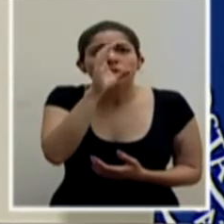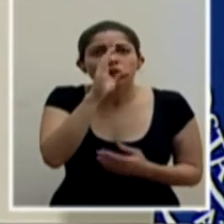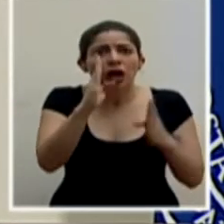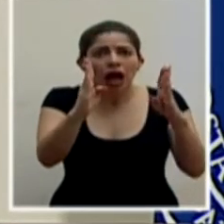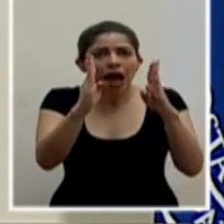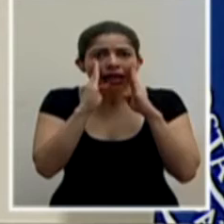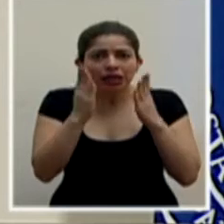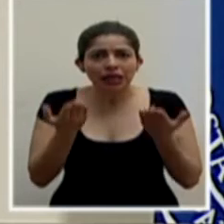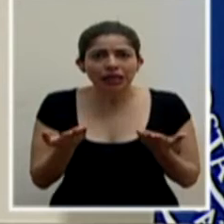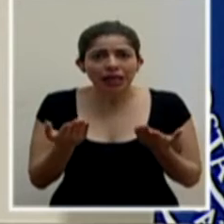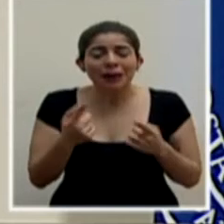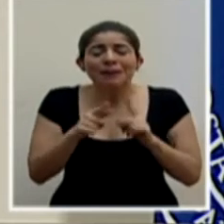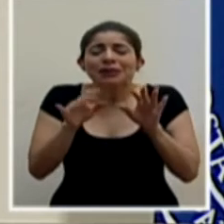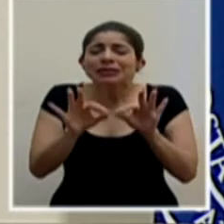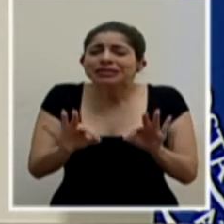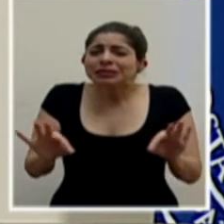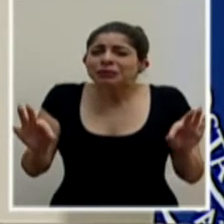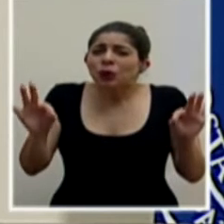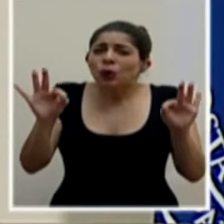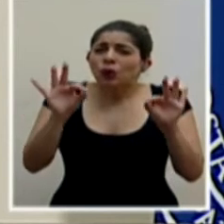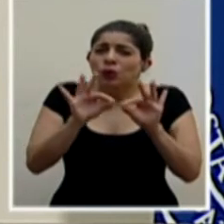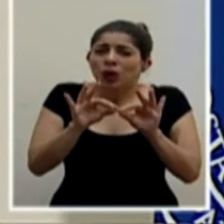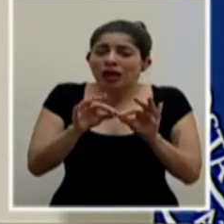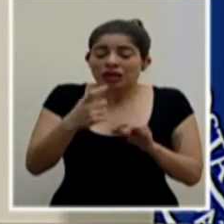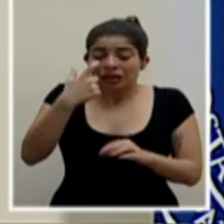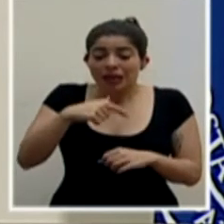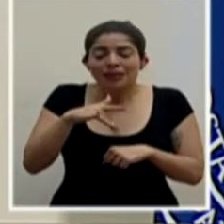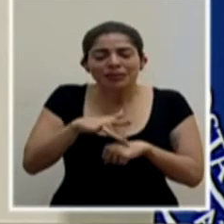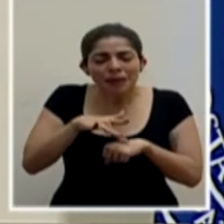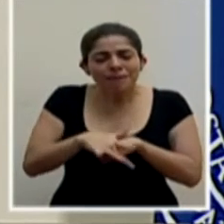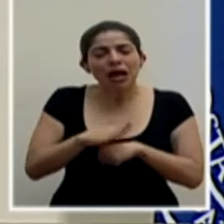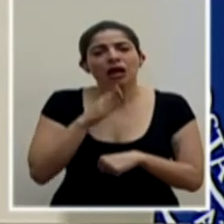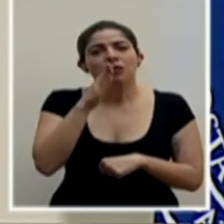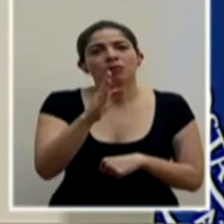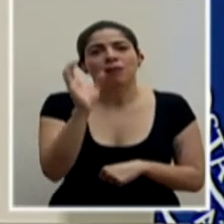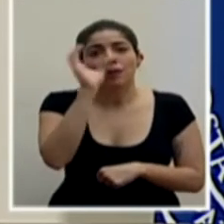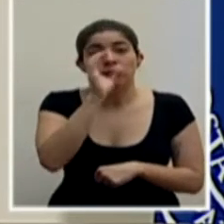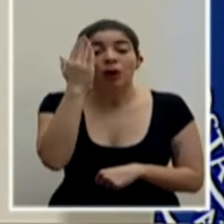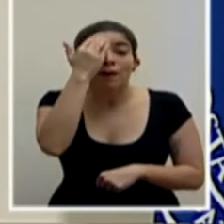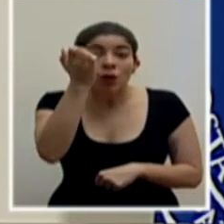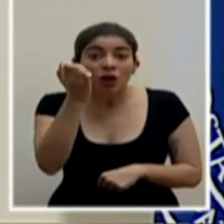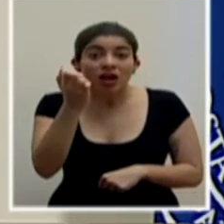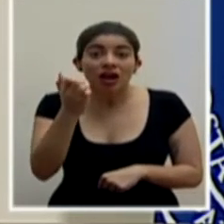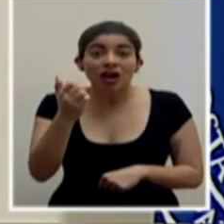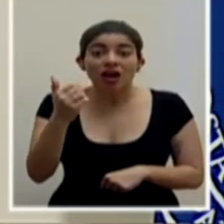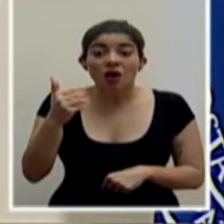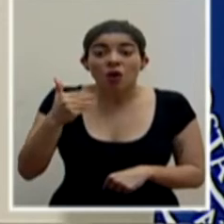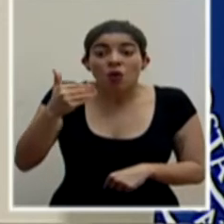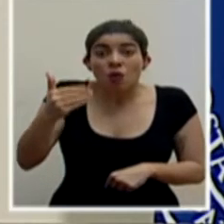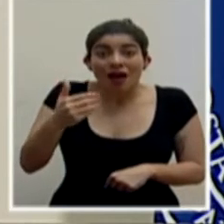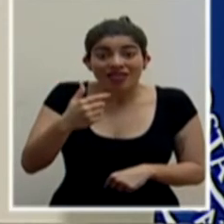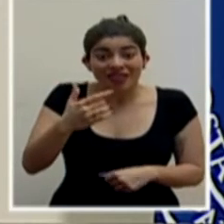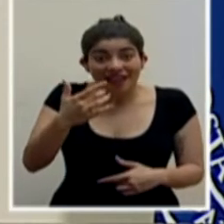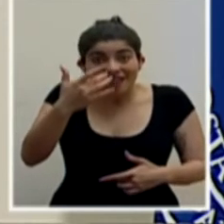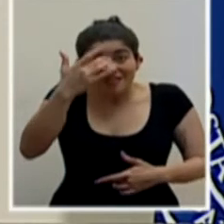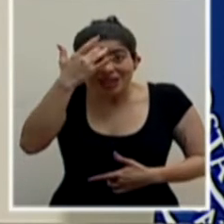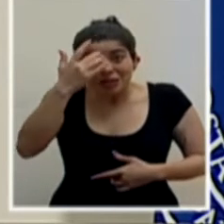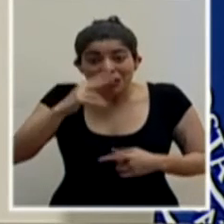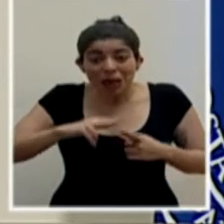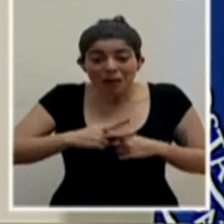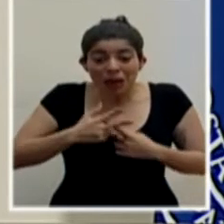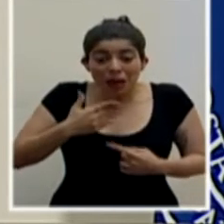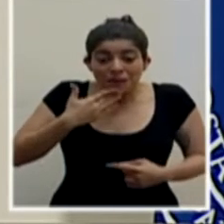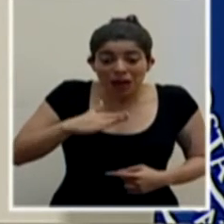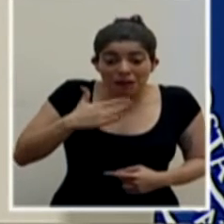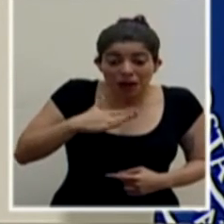atención, pero es importantísimo buscarla temprano. Porque cuando esta enfermedad comienza a complicar